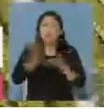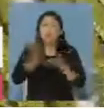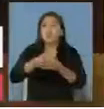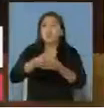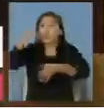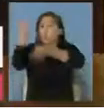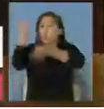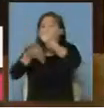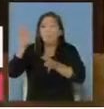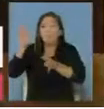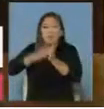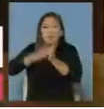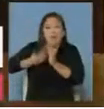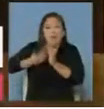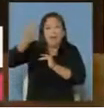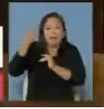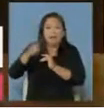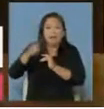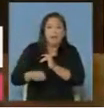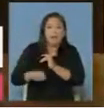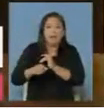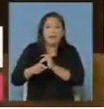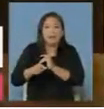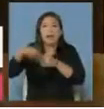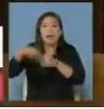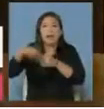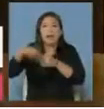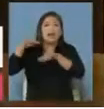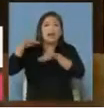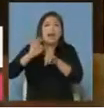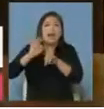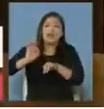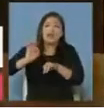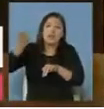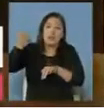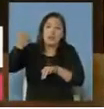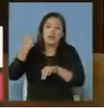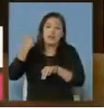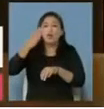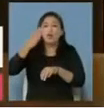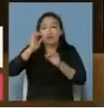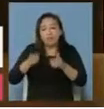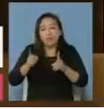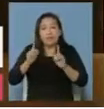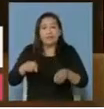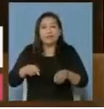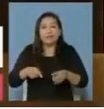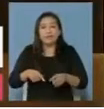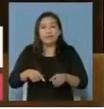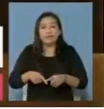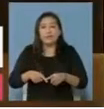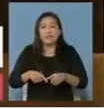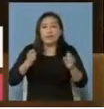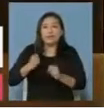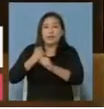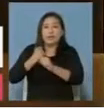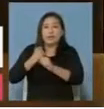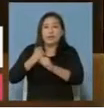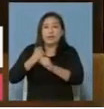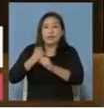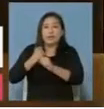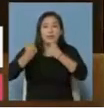granizados y damnificados por él las tormentas del año pasado más allá de ello también se viene trabajando muy